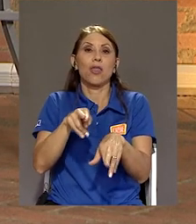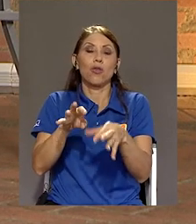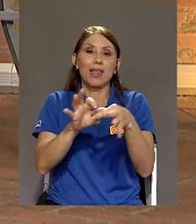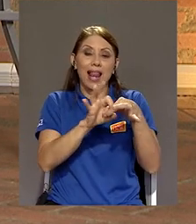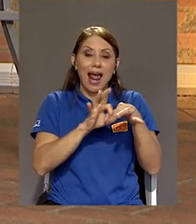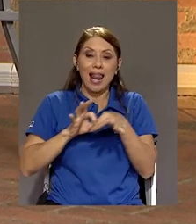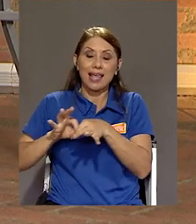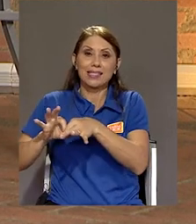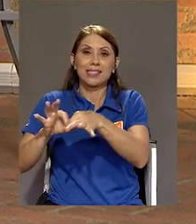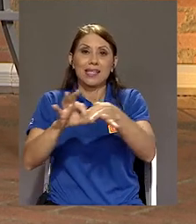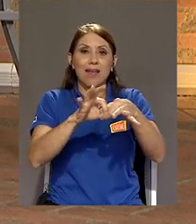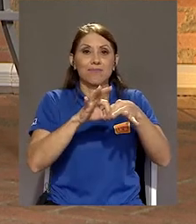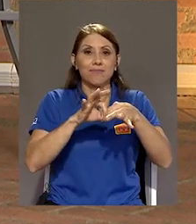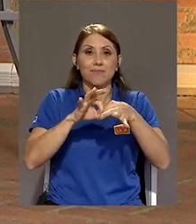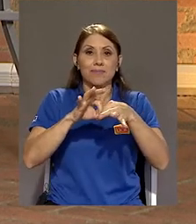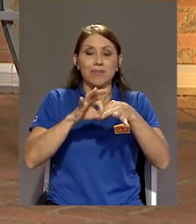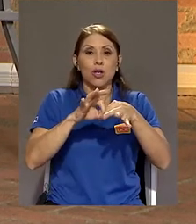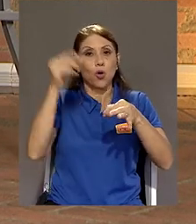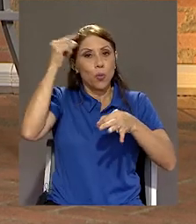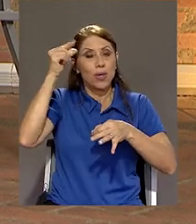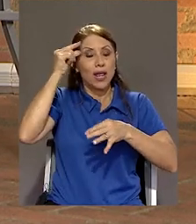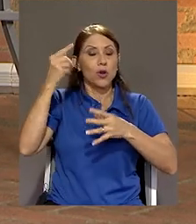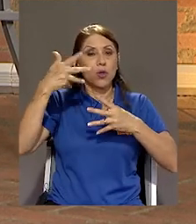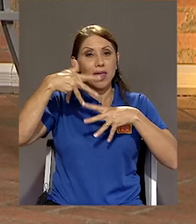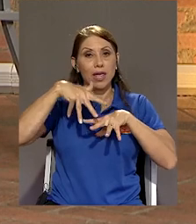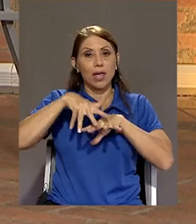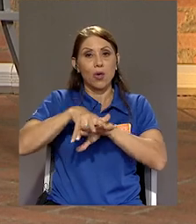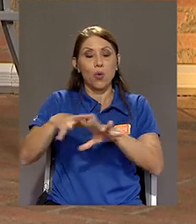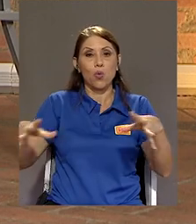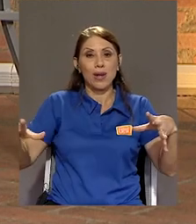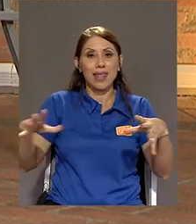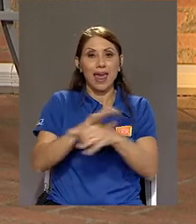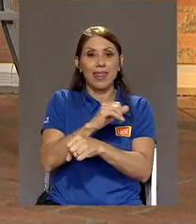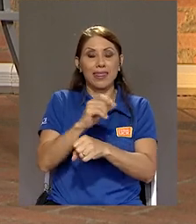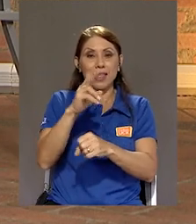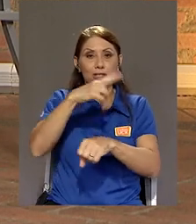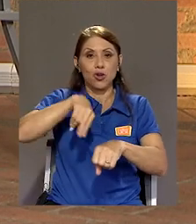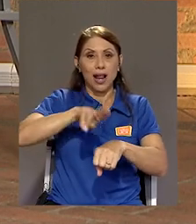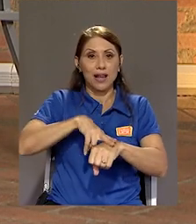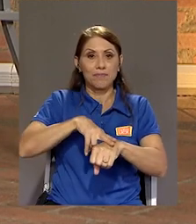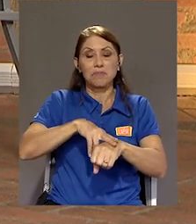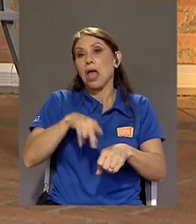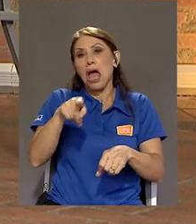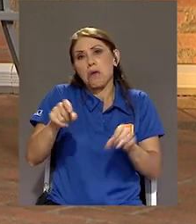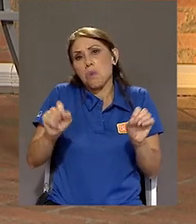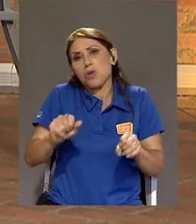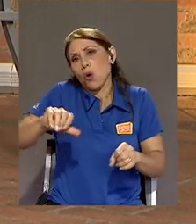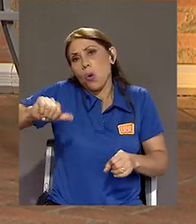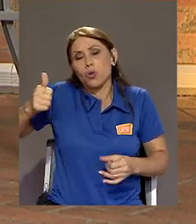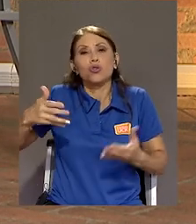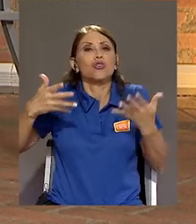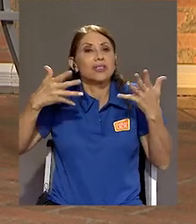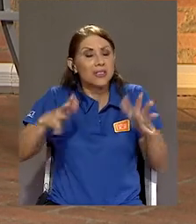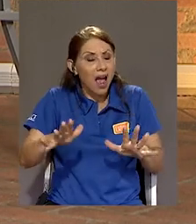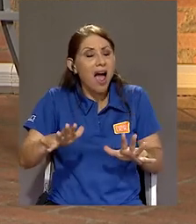de unidad nacional. Esos son como los elementos básicos. Sobre eso, cualquier otro elemento. Ya nos han caído elementos, nos han caído folletos.